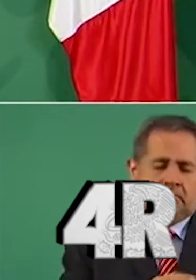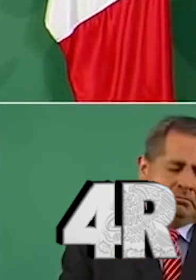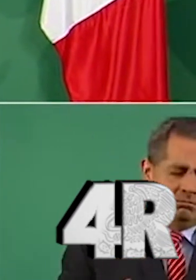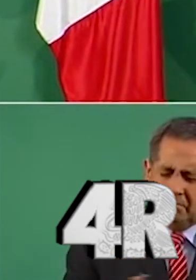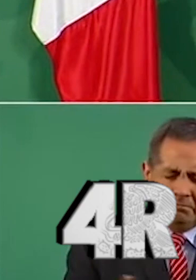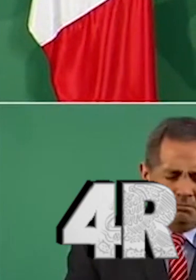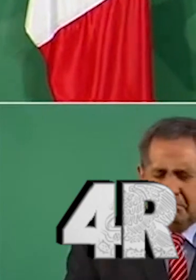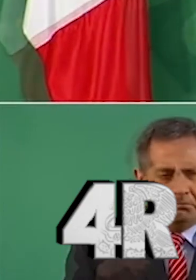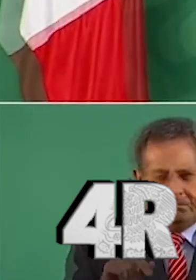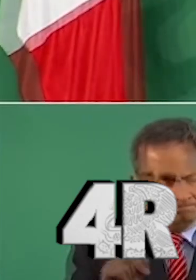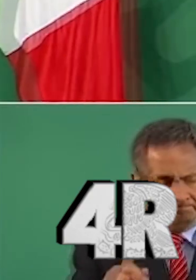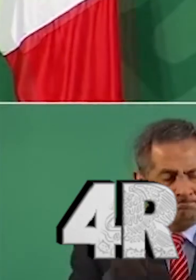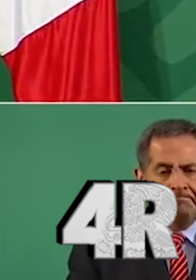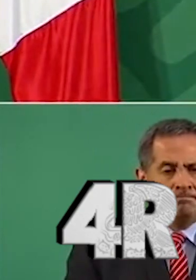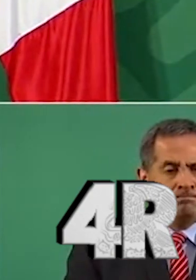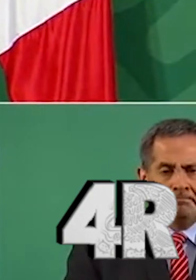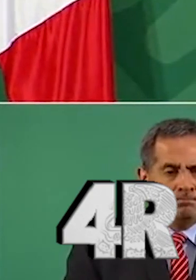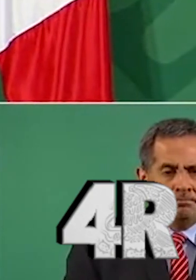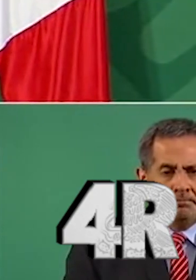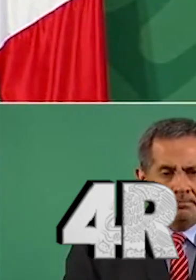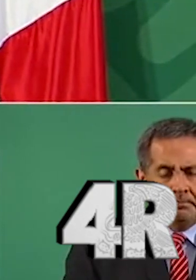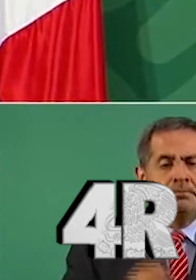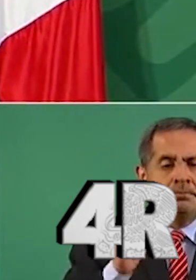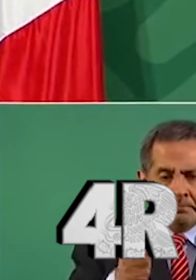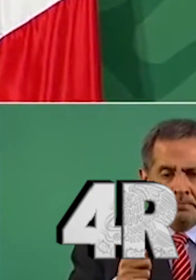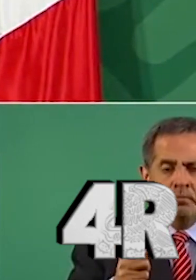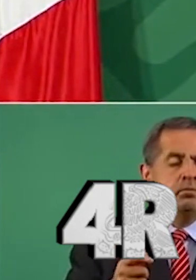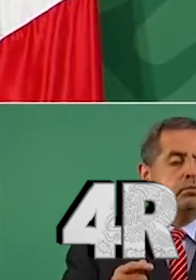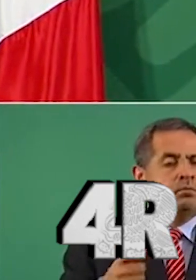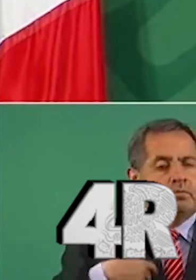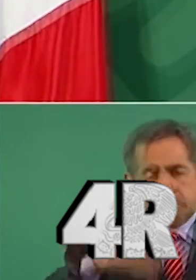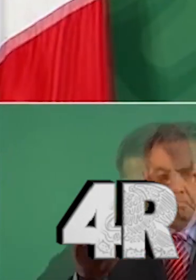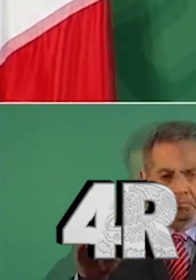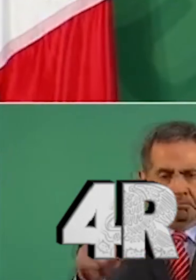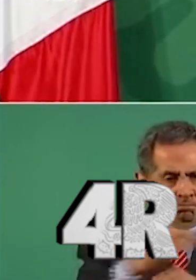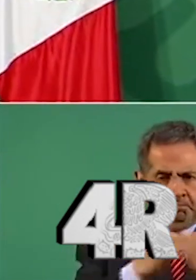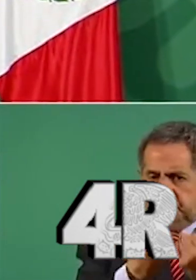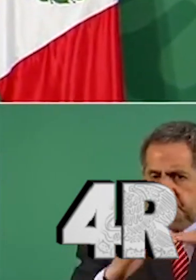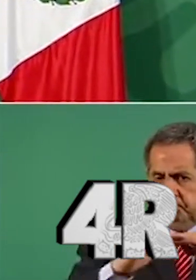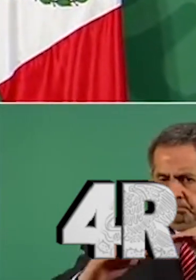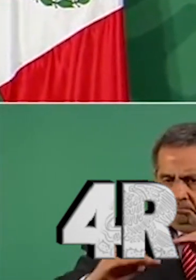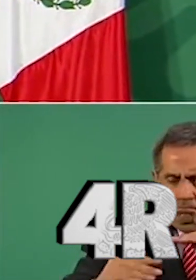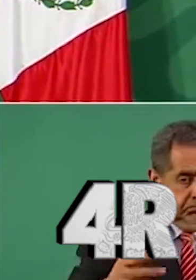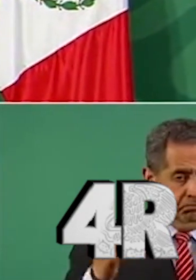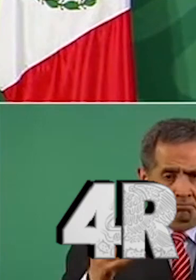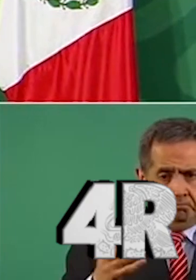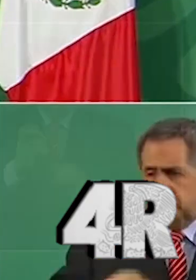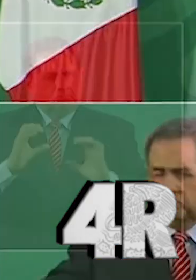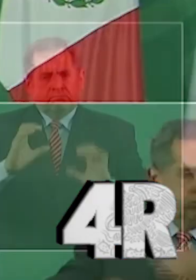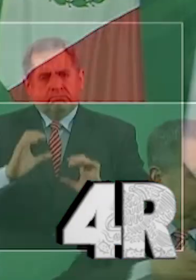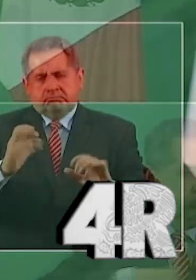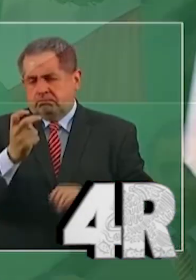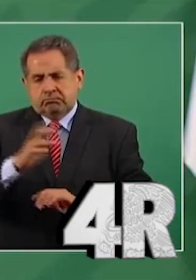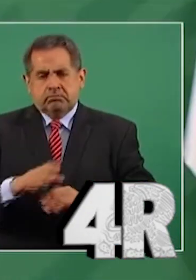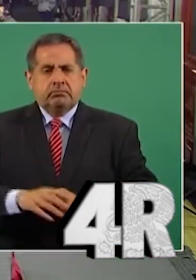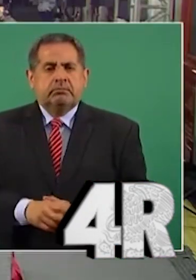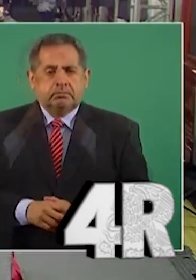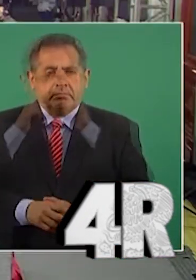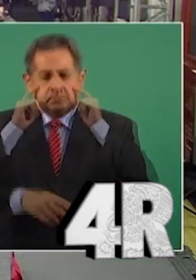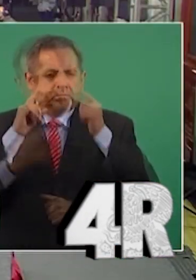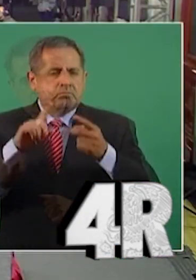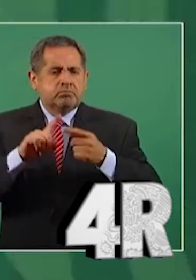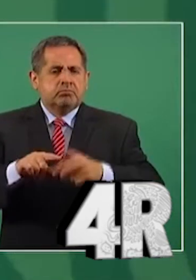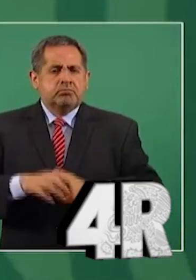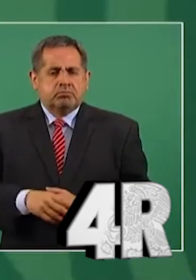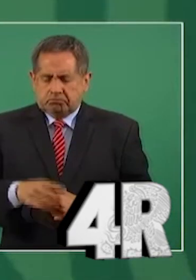primero. No, tenemos que pensar en la igualdad. Todos somos iguales. ¿Usted no sale el